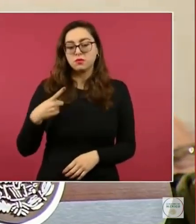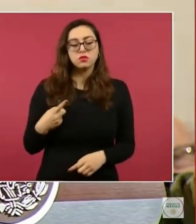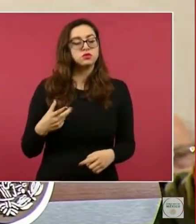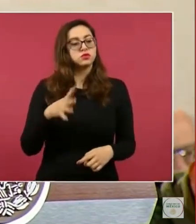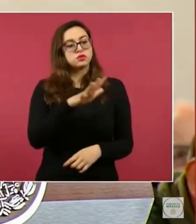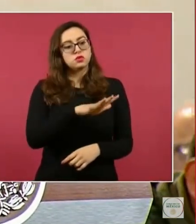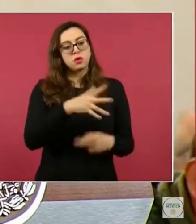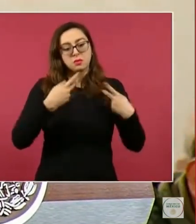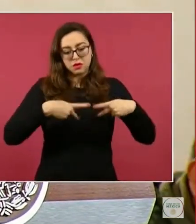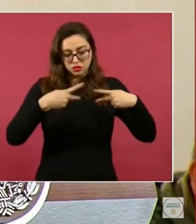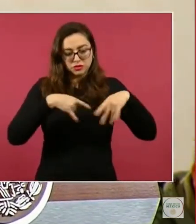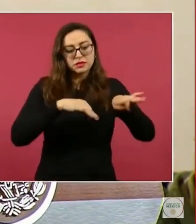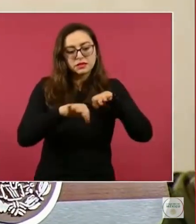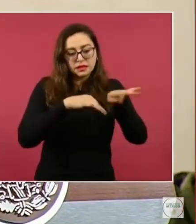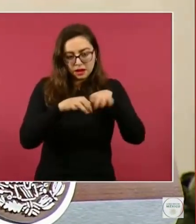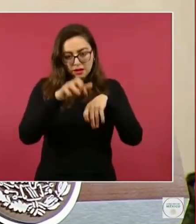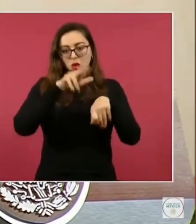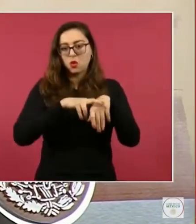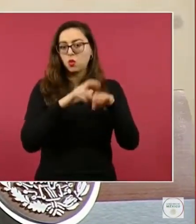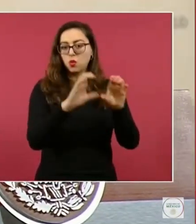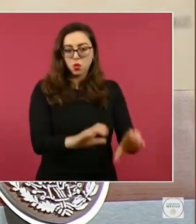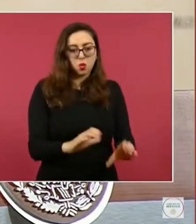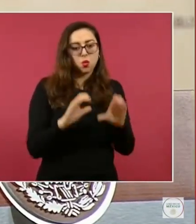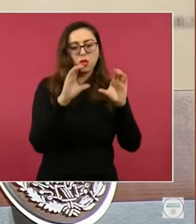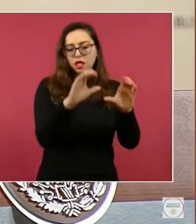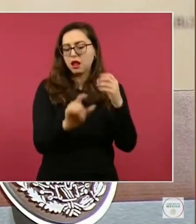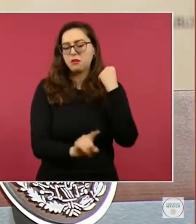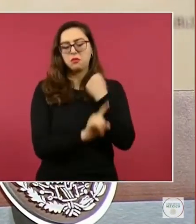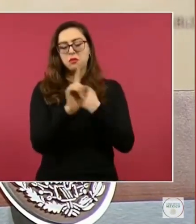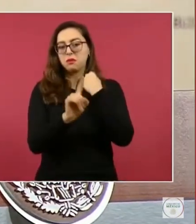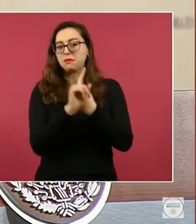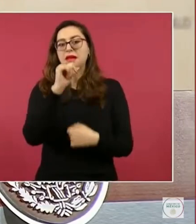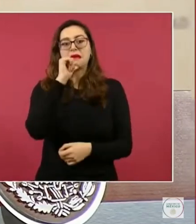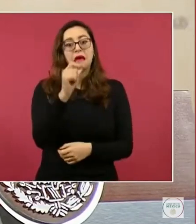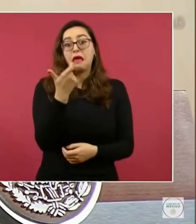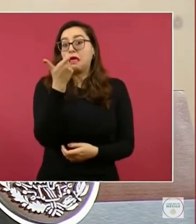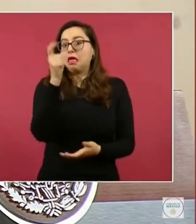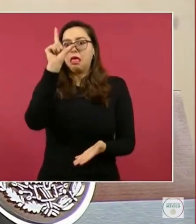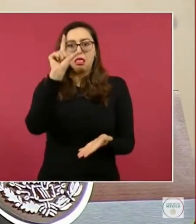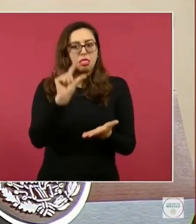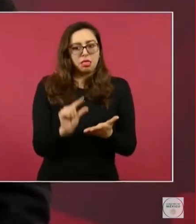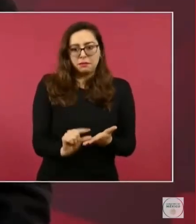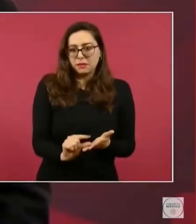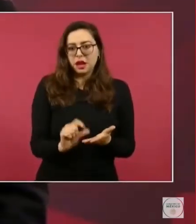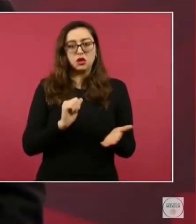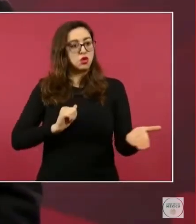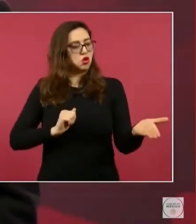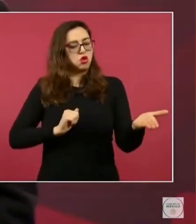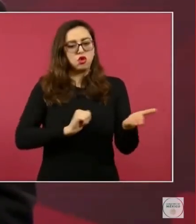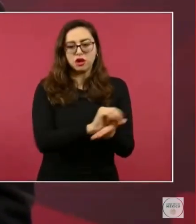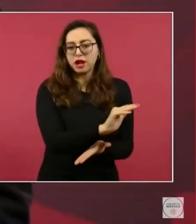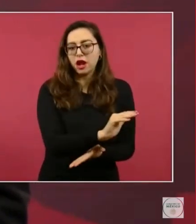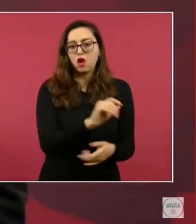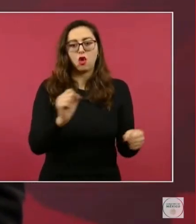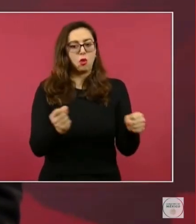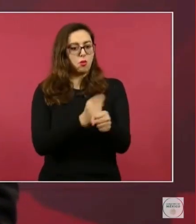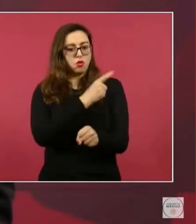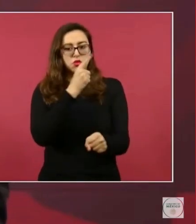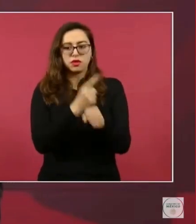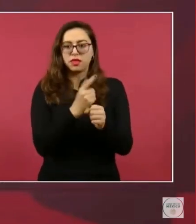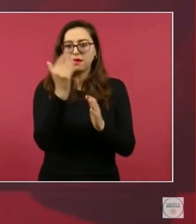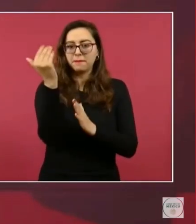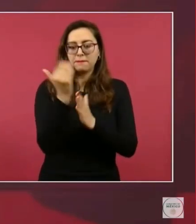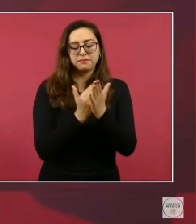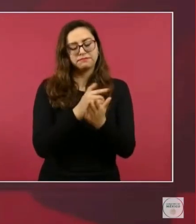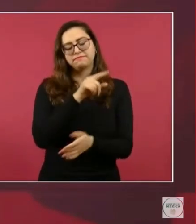ningún problema, ni van a ser desplazados, ni van a tener menos oportunidades